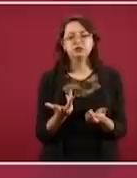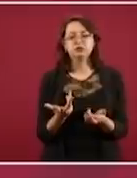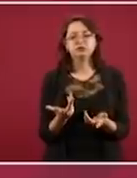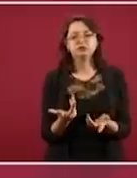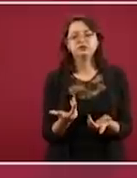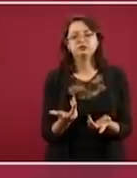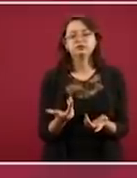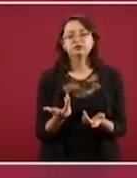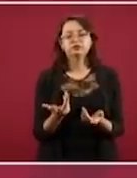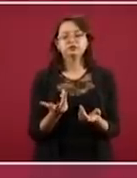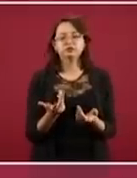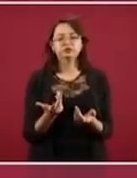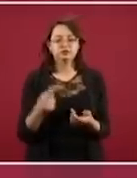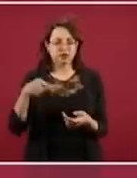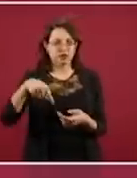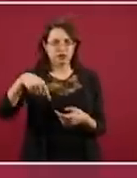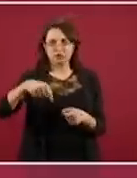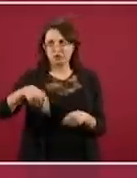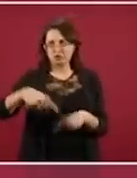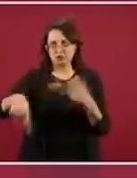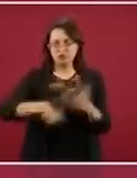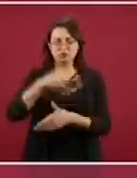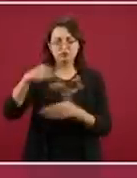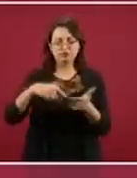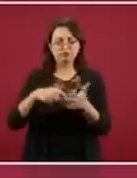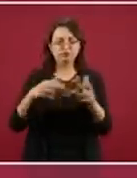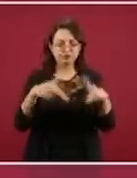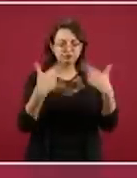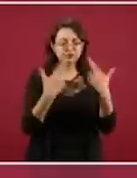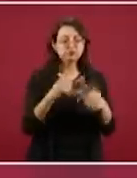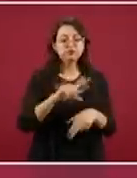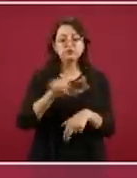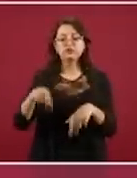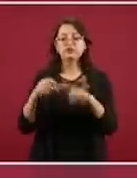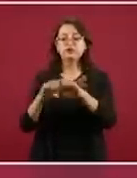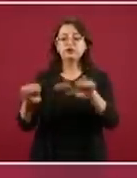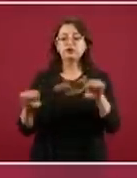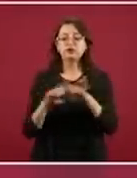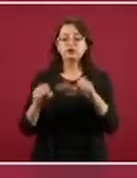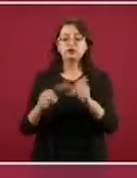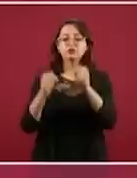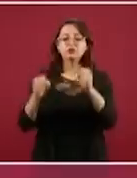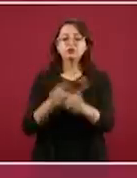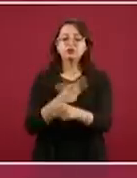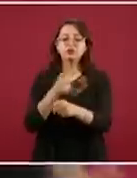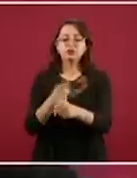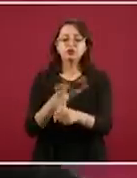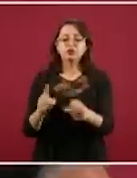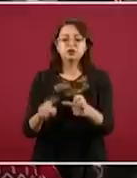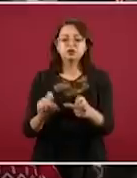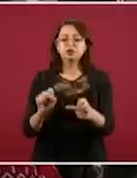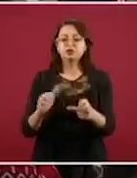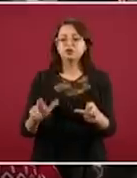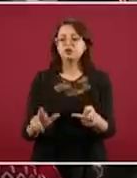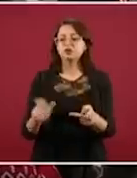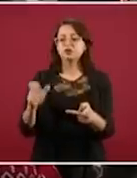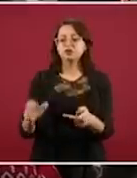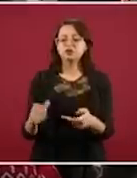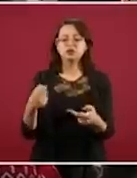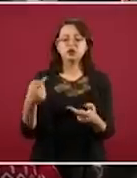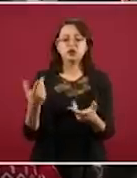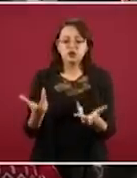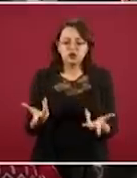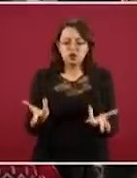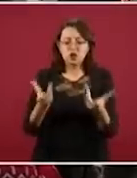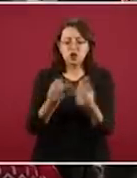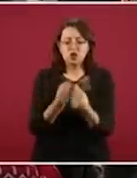en Palacio, se reunió el Gabinete de Seguridad en Relaciones Exteriores y ya informó